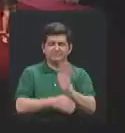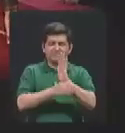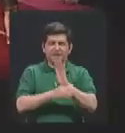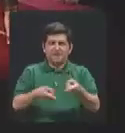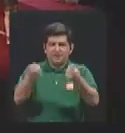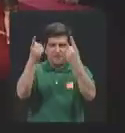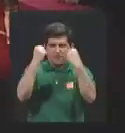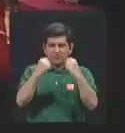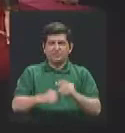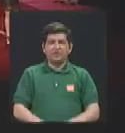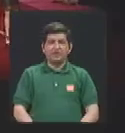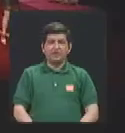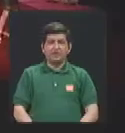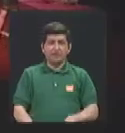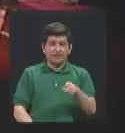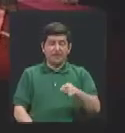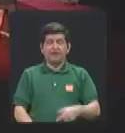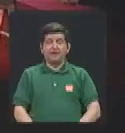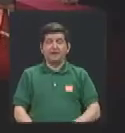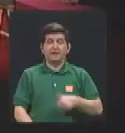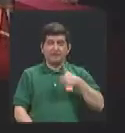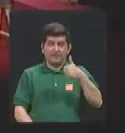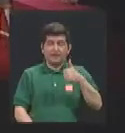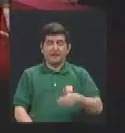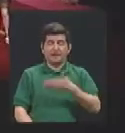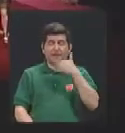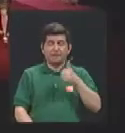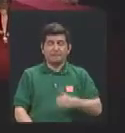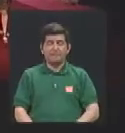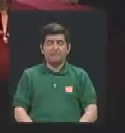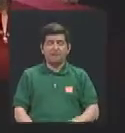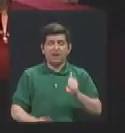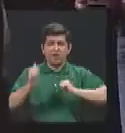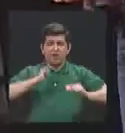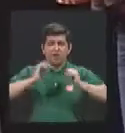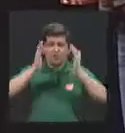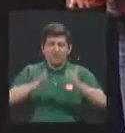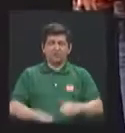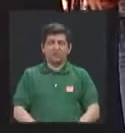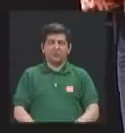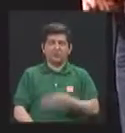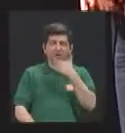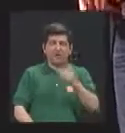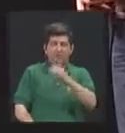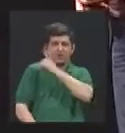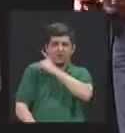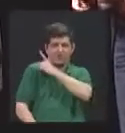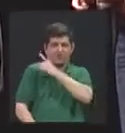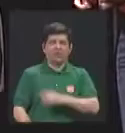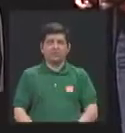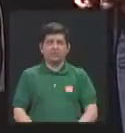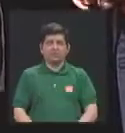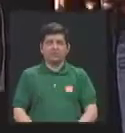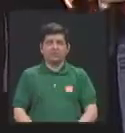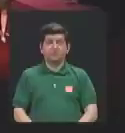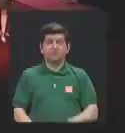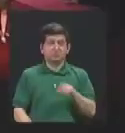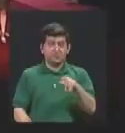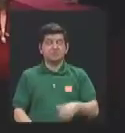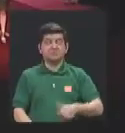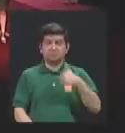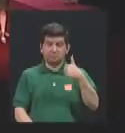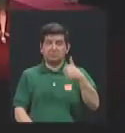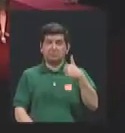el plano nacional y la demora en el cine internacional. Bueno, ya nos adelantó algo don Leonardo